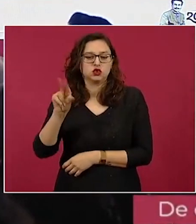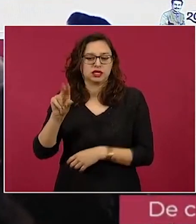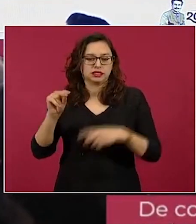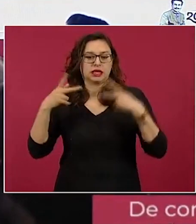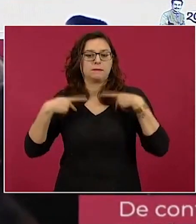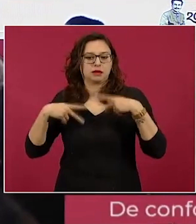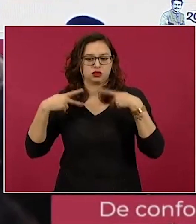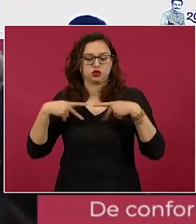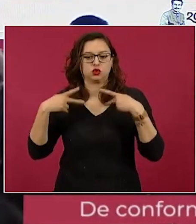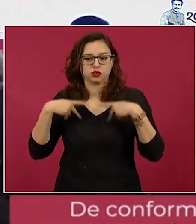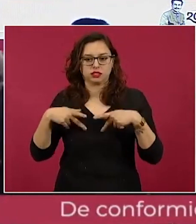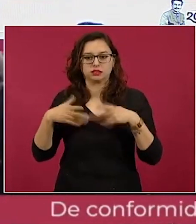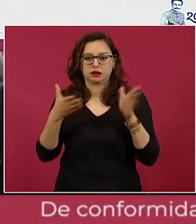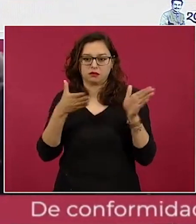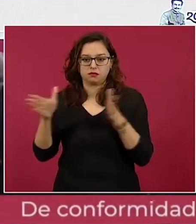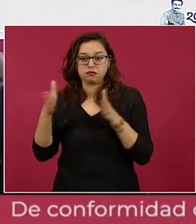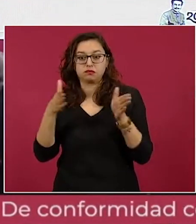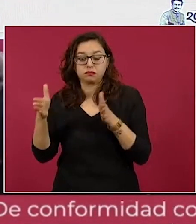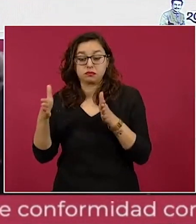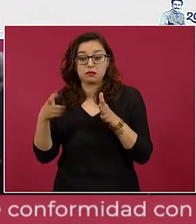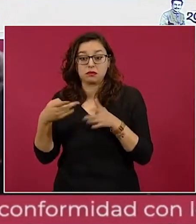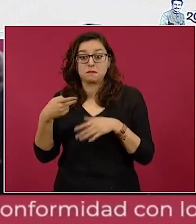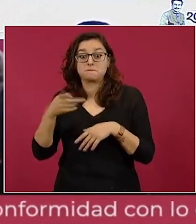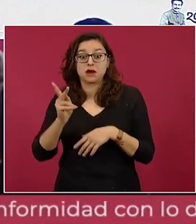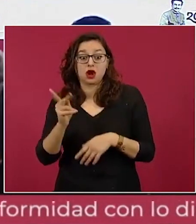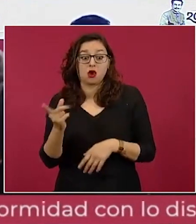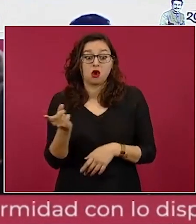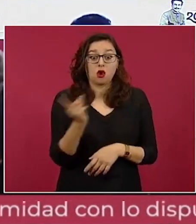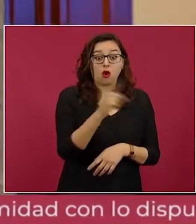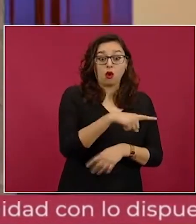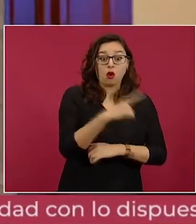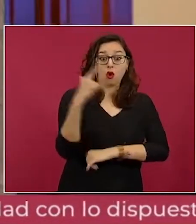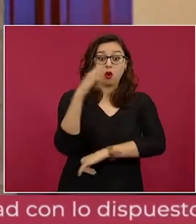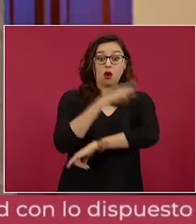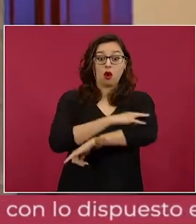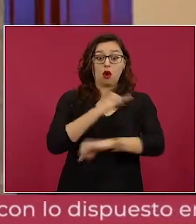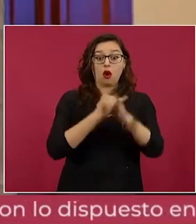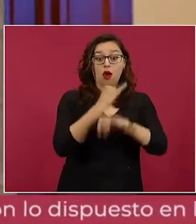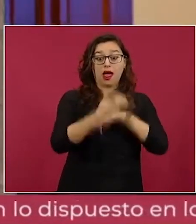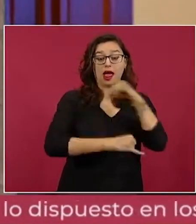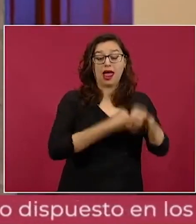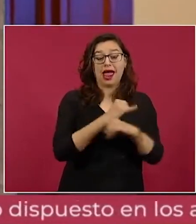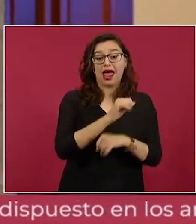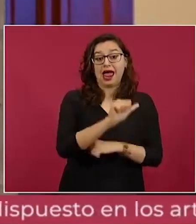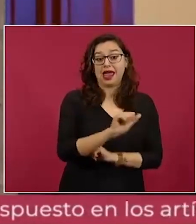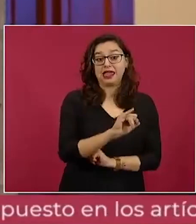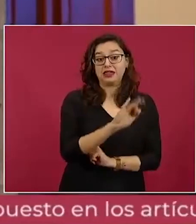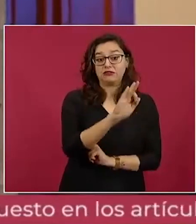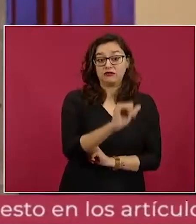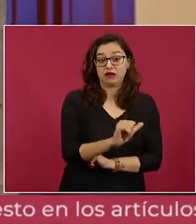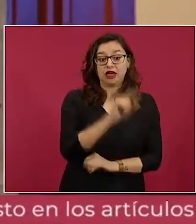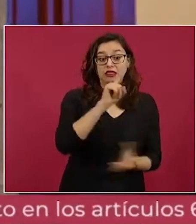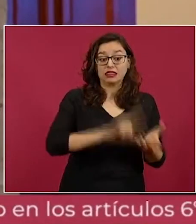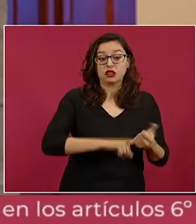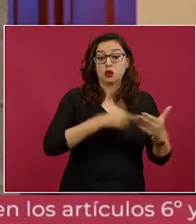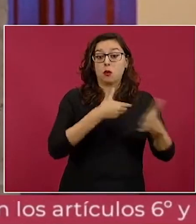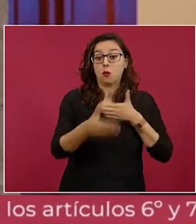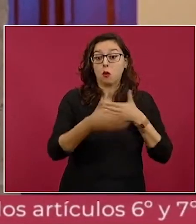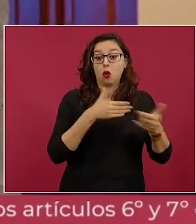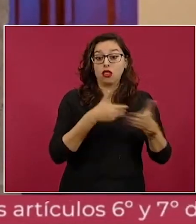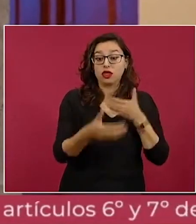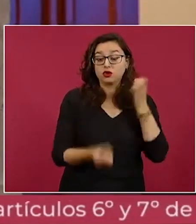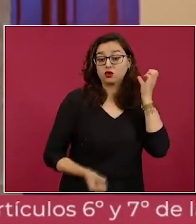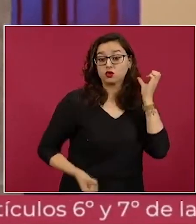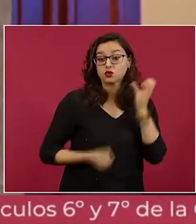Con los dispositivos electrónicos de seguridad de última generación que tenemos instalados, el